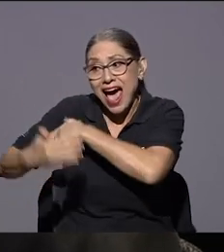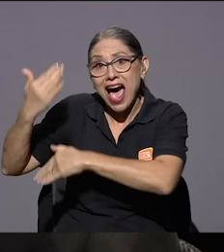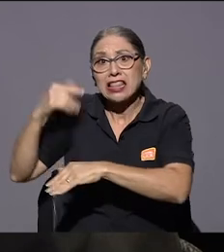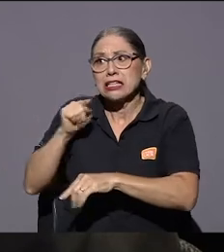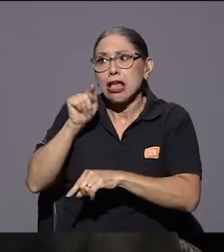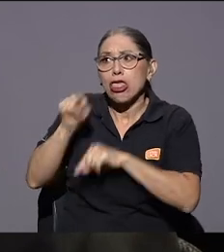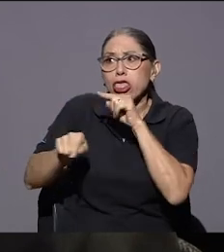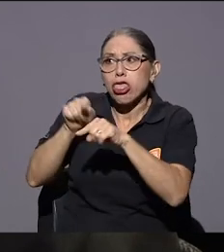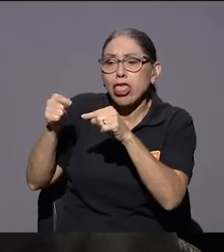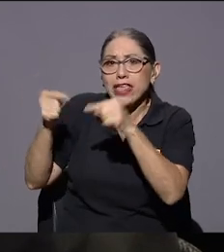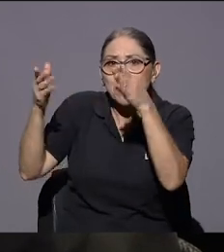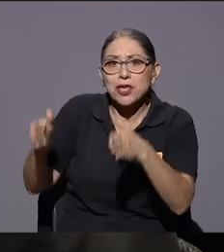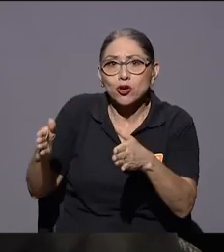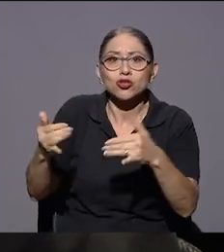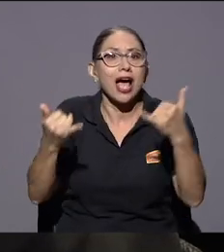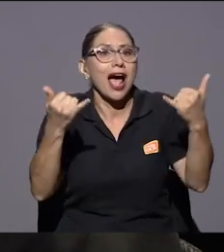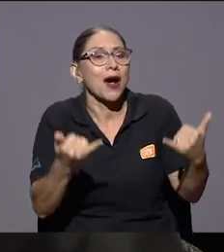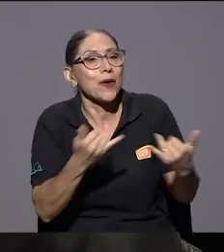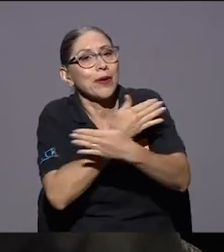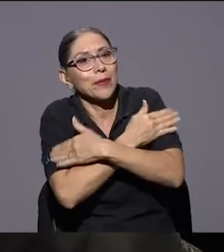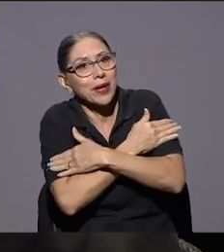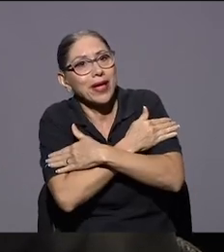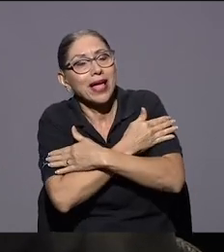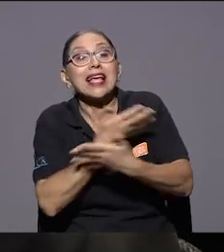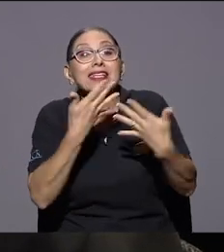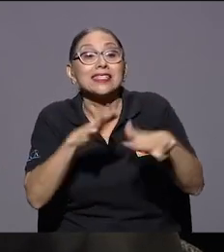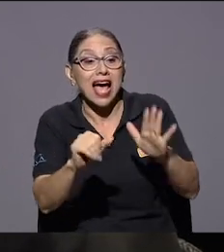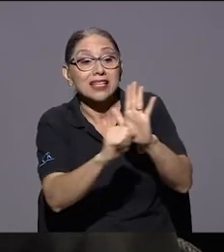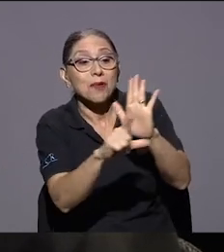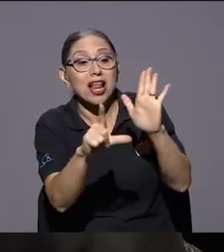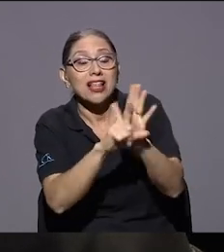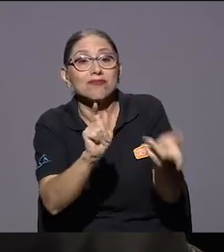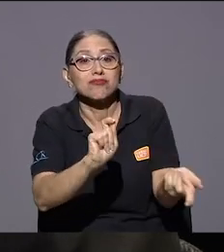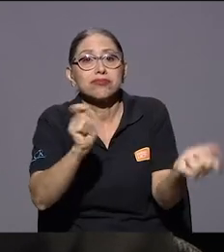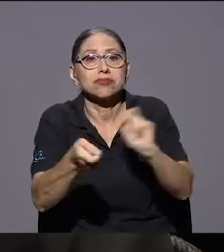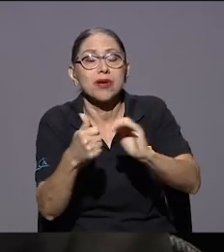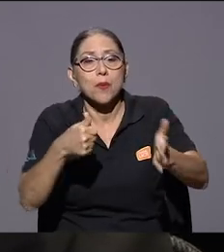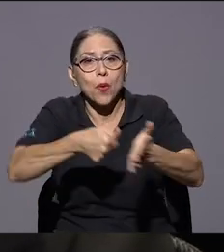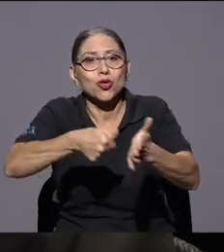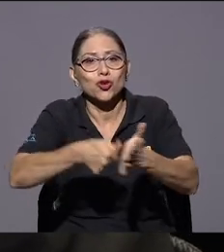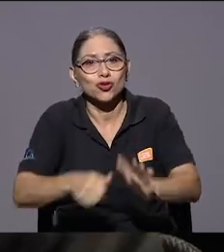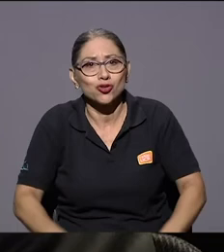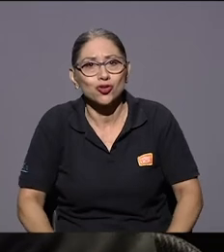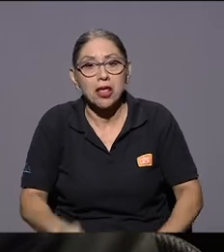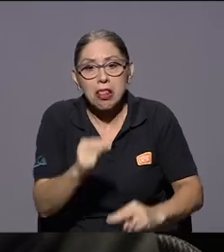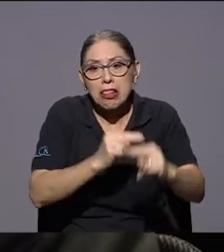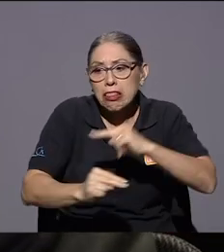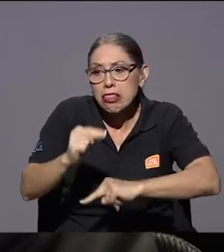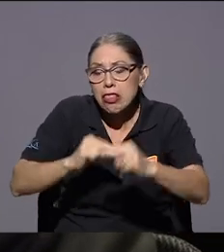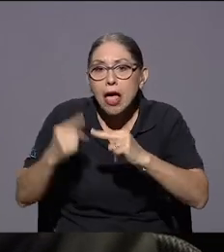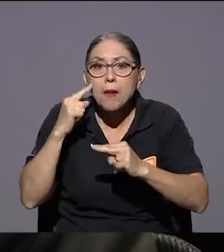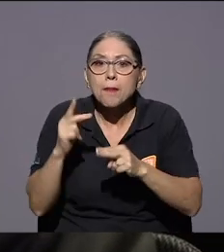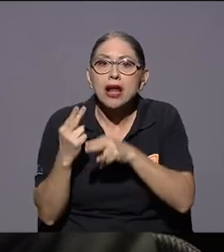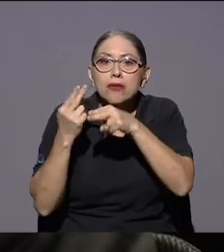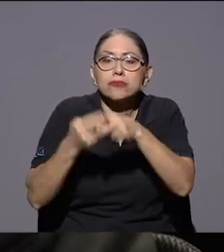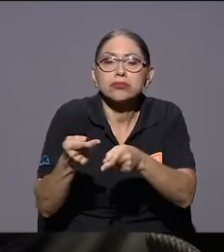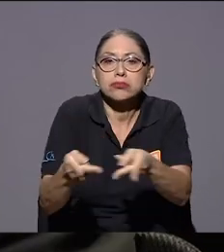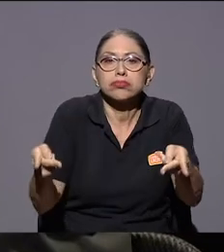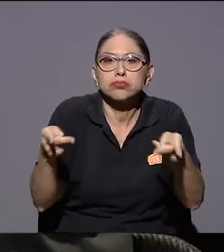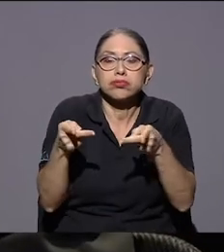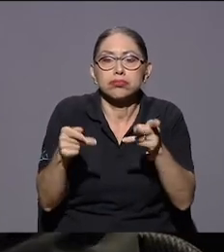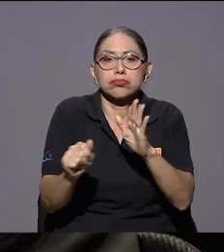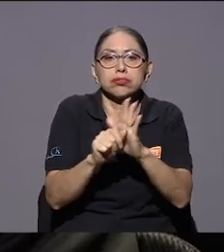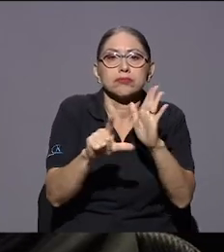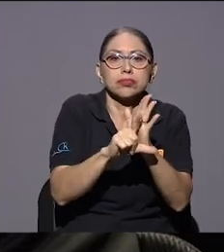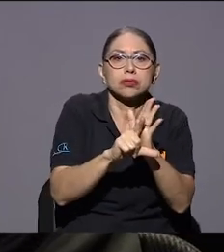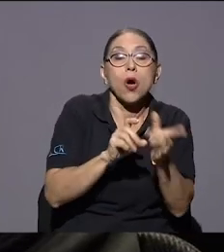señalaron como enemigos, han cambiado sus votos en la Asamblea Legislativa sistemáticamente, por cargos en el directorio legislativo,